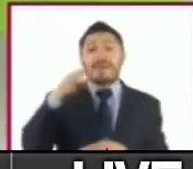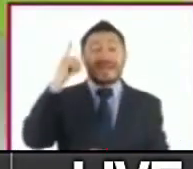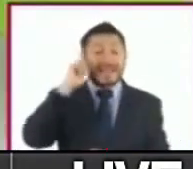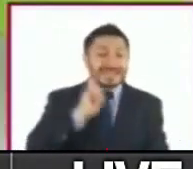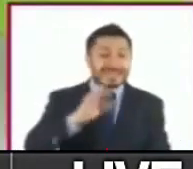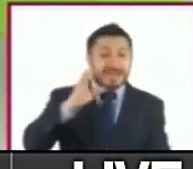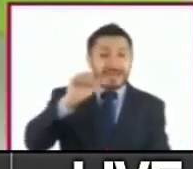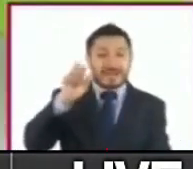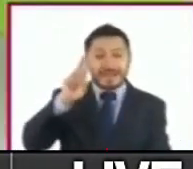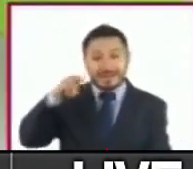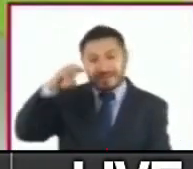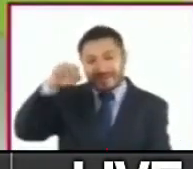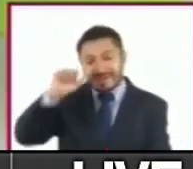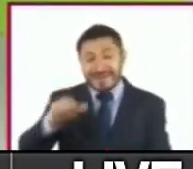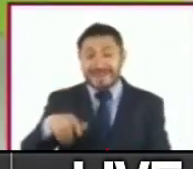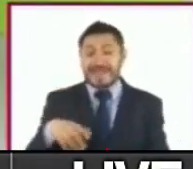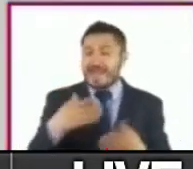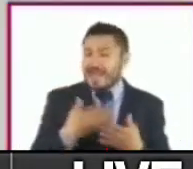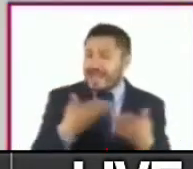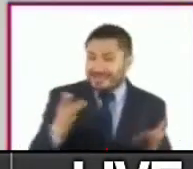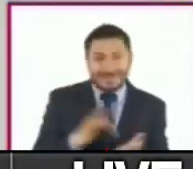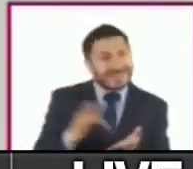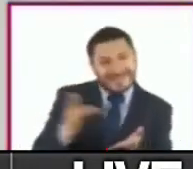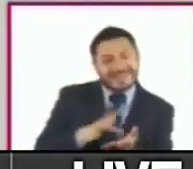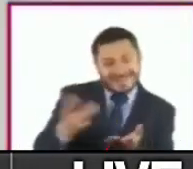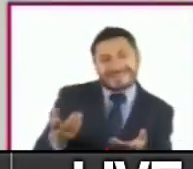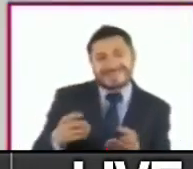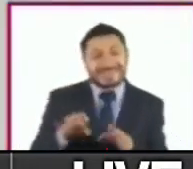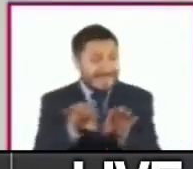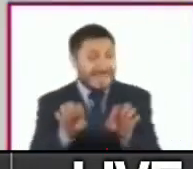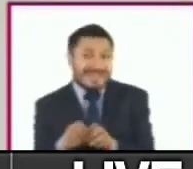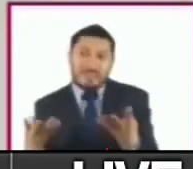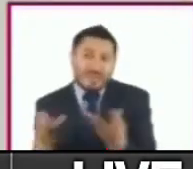Gracias, maestra. Vamos. Soy de tu equipo.